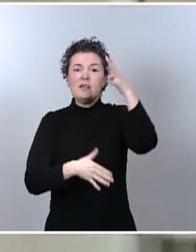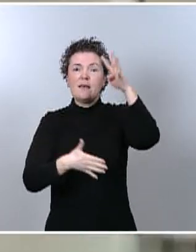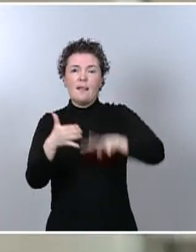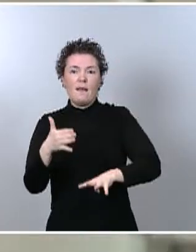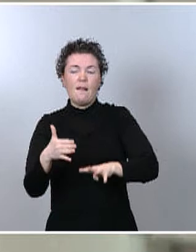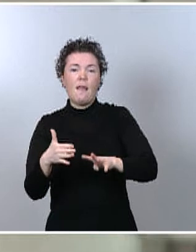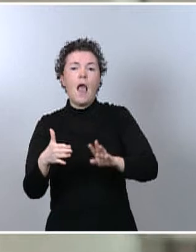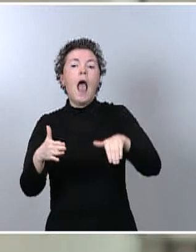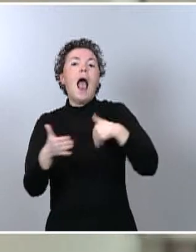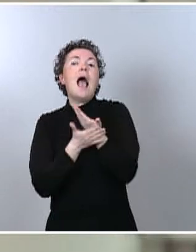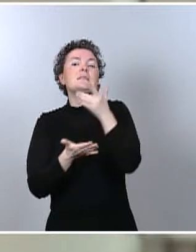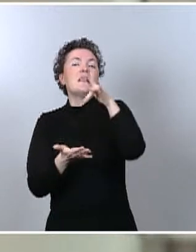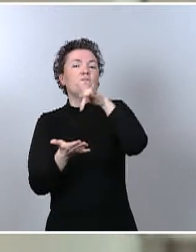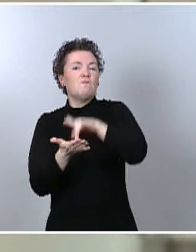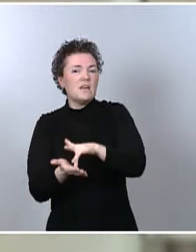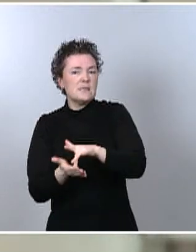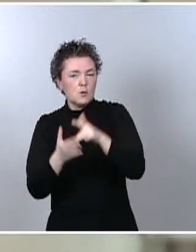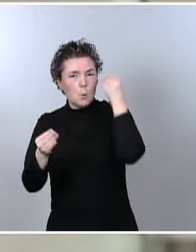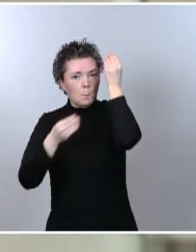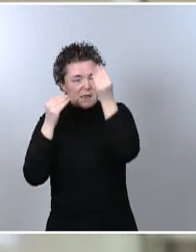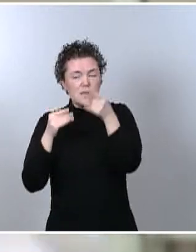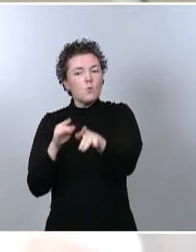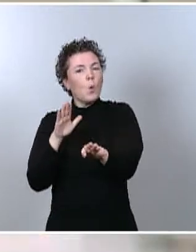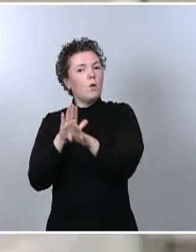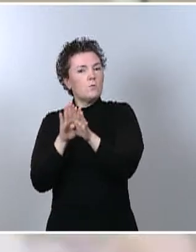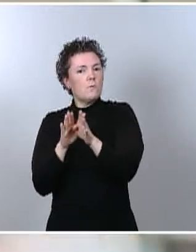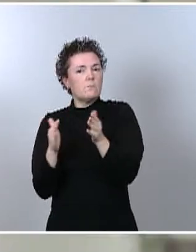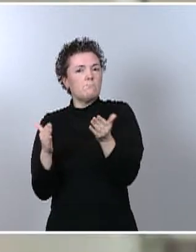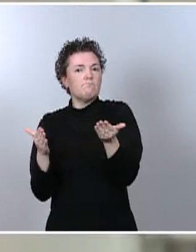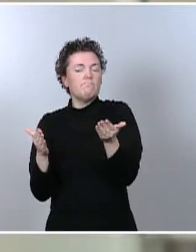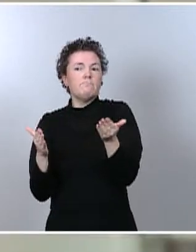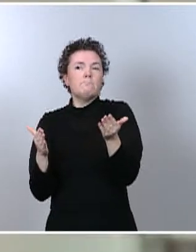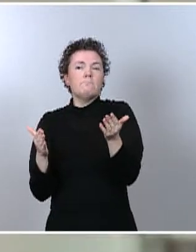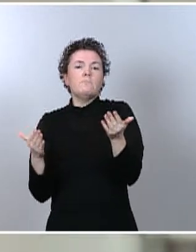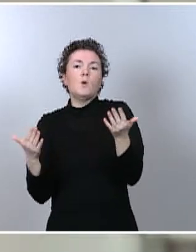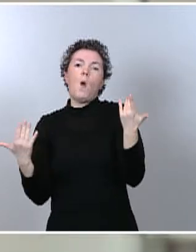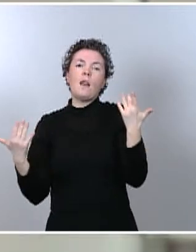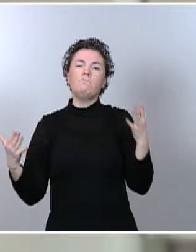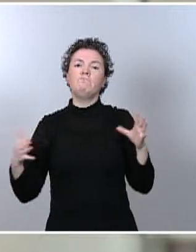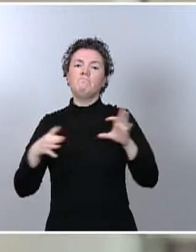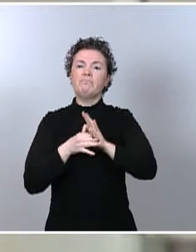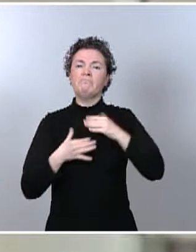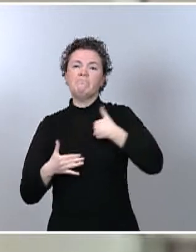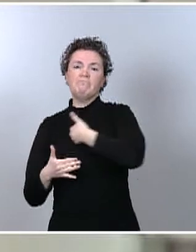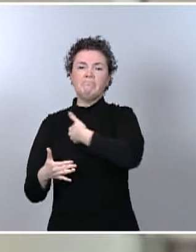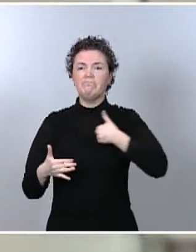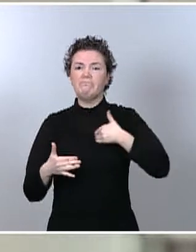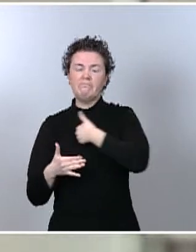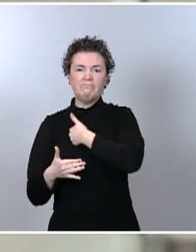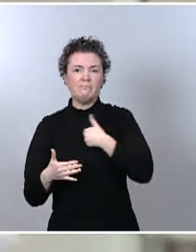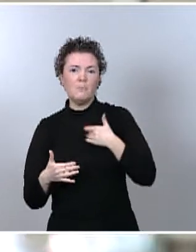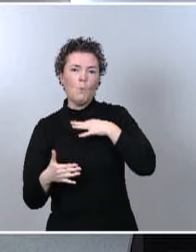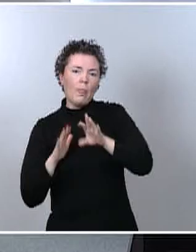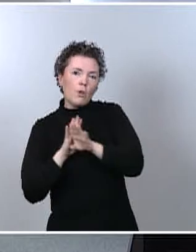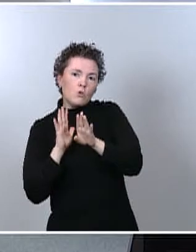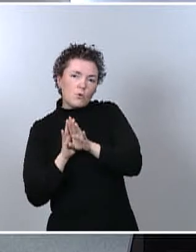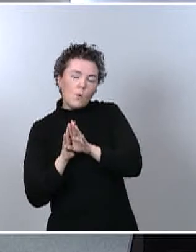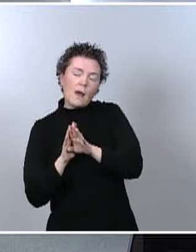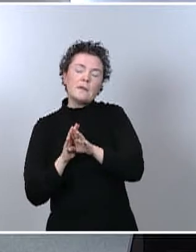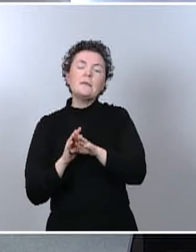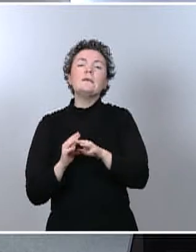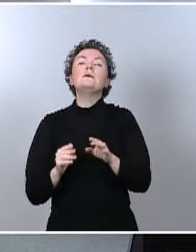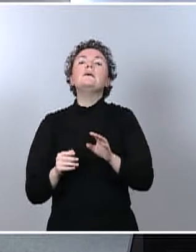cuándo cree que sería conveniente que usted compatibilizase, digamos, estas dos facetas? Y otra pregunta es que le